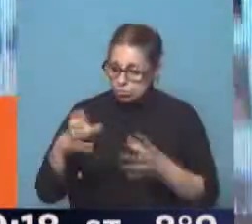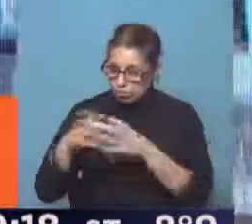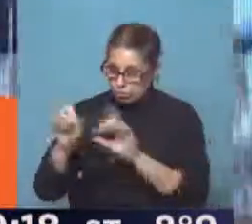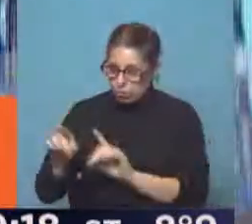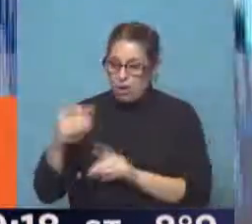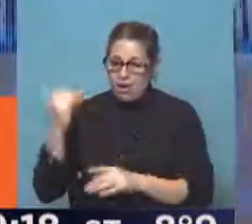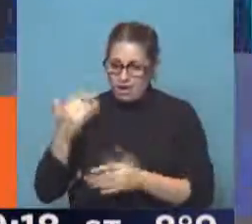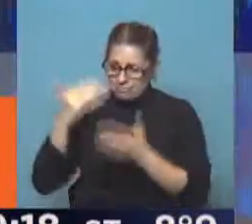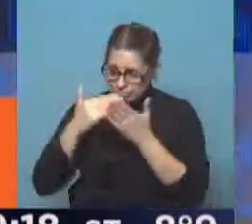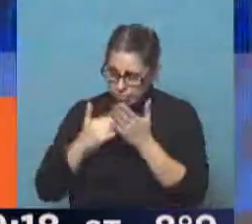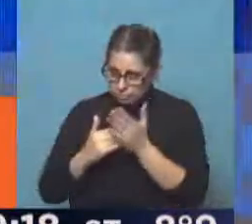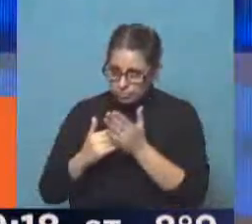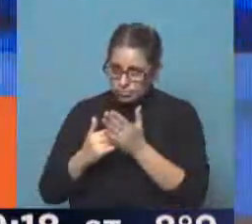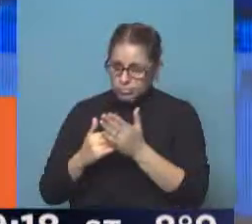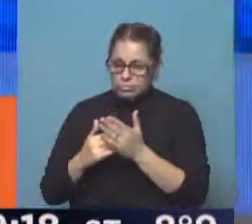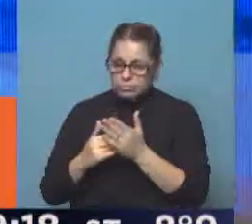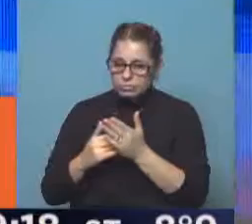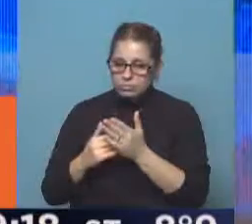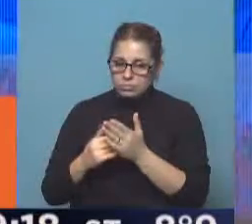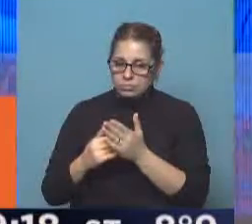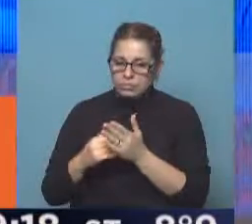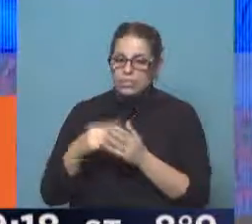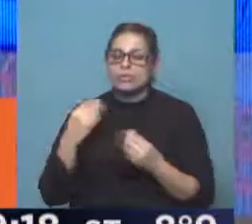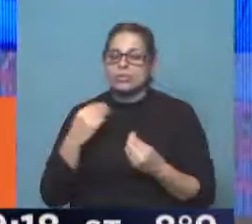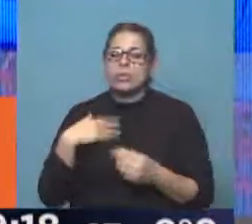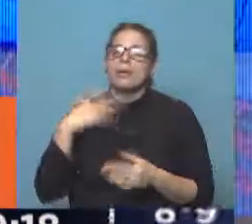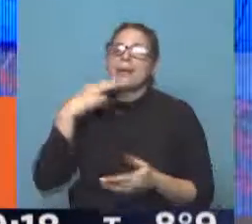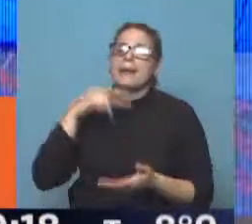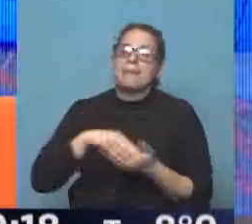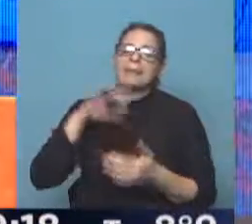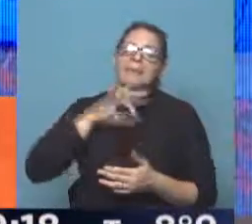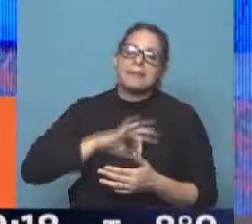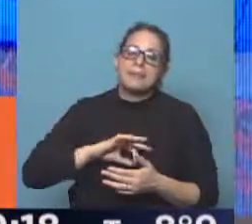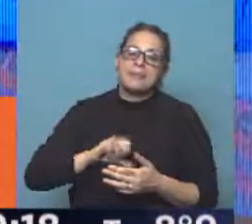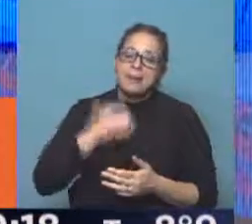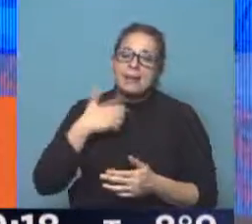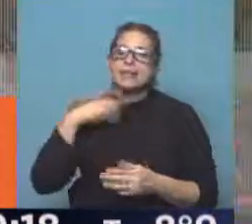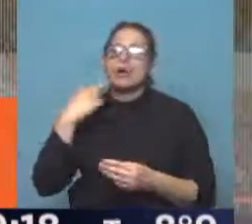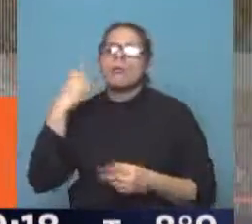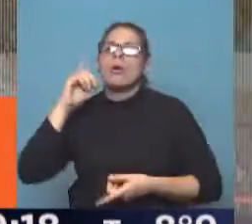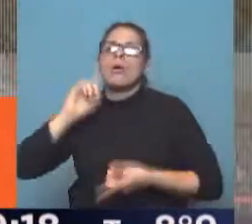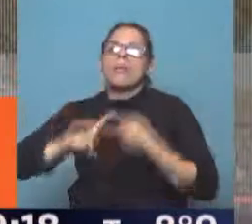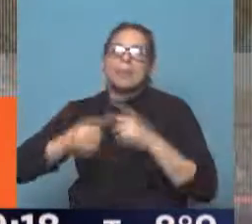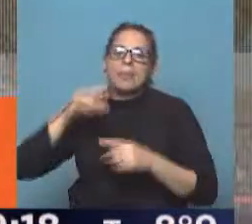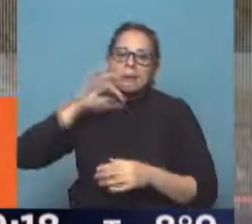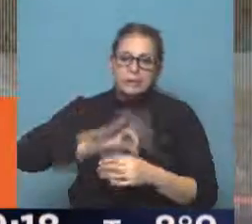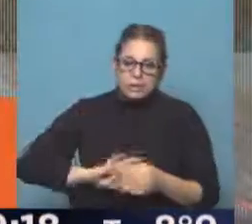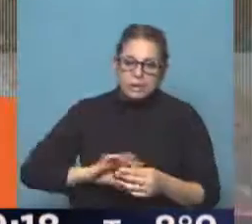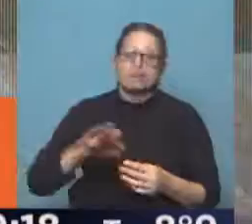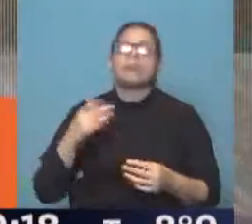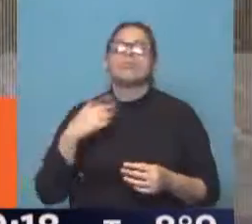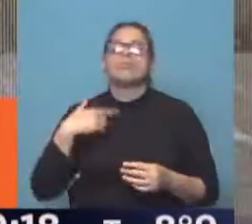tenía una agenda parada alrededor de las reivindicaciones, del impuesto a las ganancias, de la reapertura de las paritarias, y nos